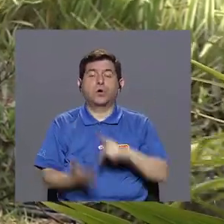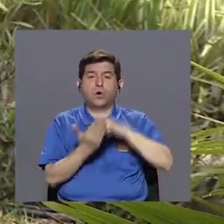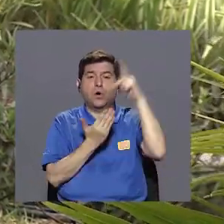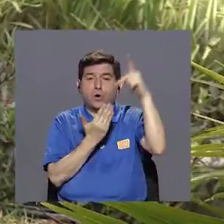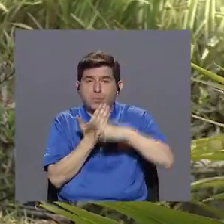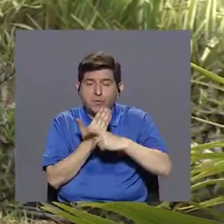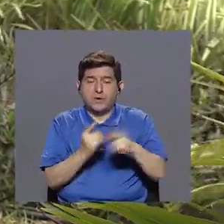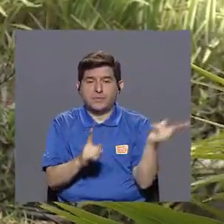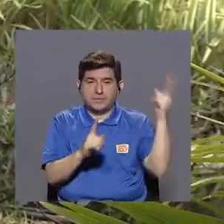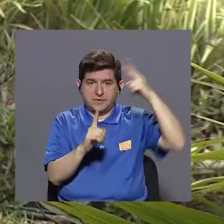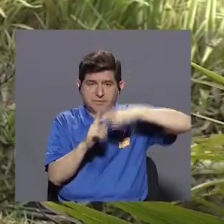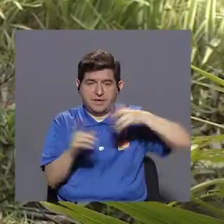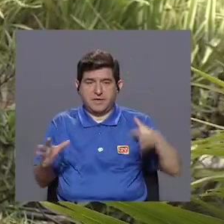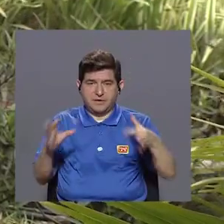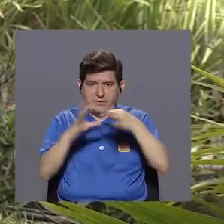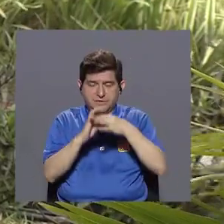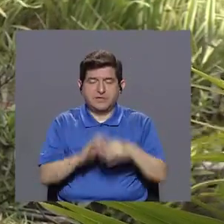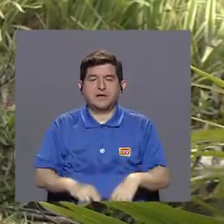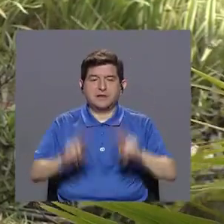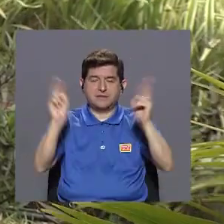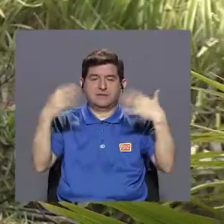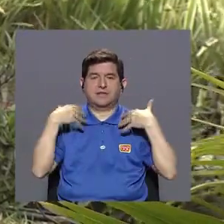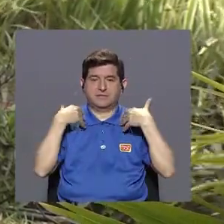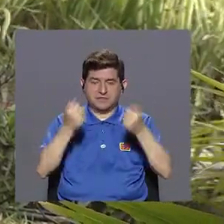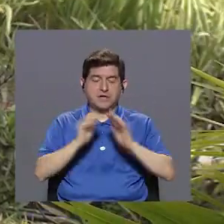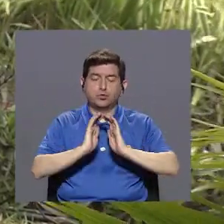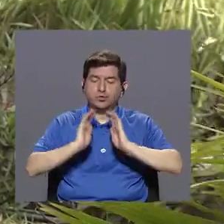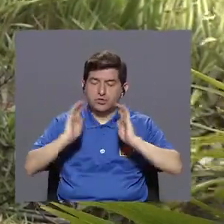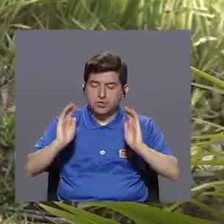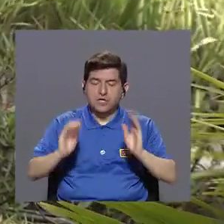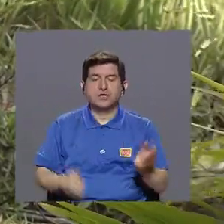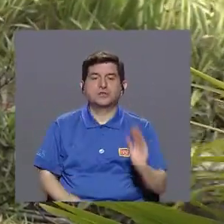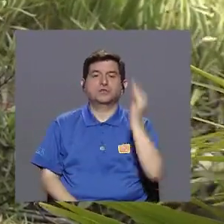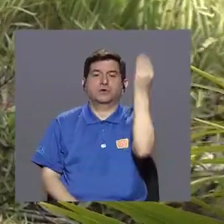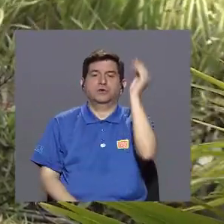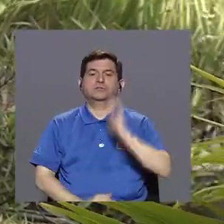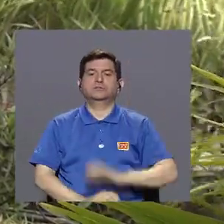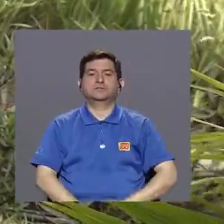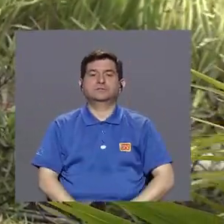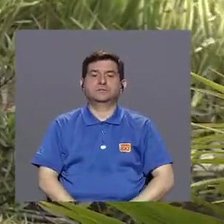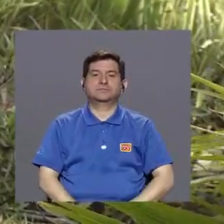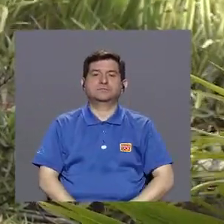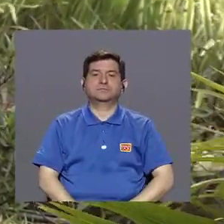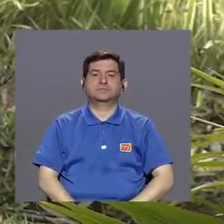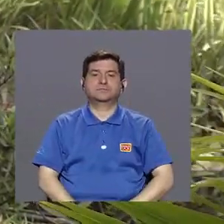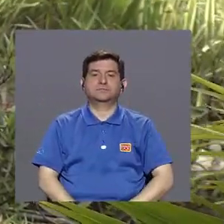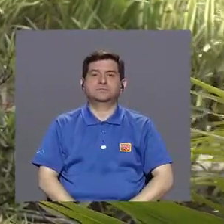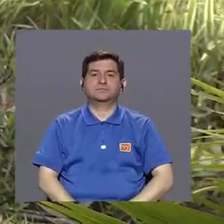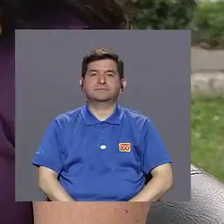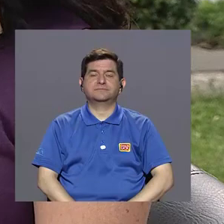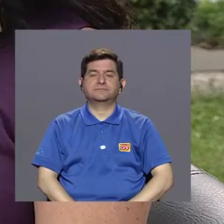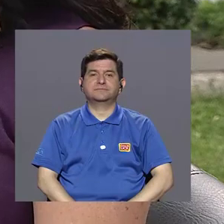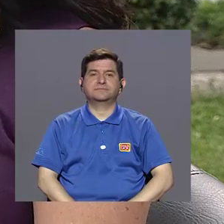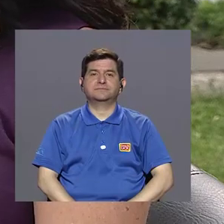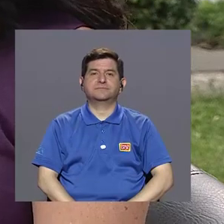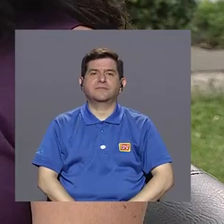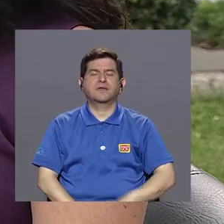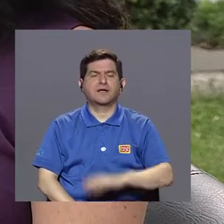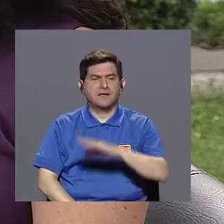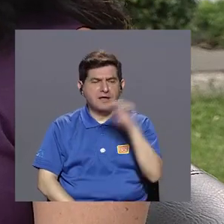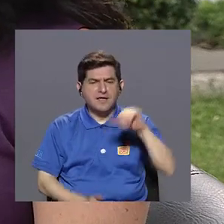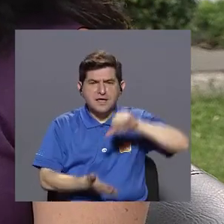programas que llevan a cabo, que tengan que ver con el tema de la salud de los niños y los adolescentes en este país.